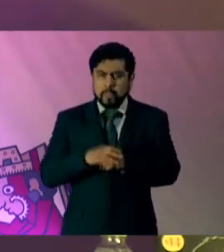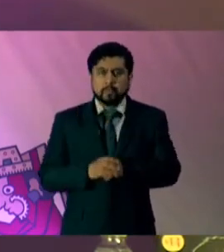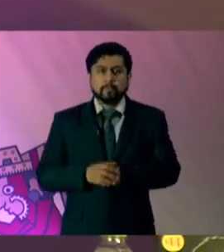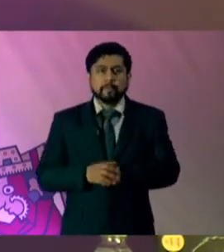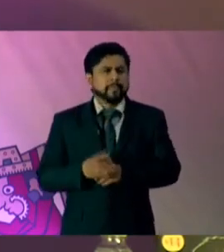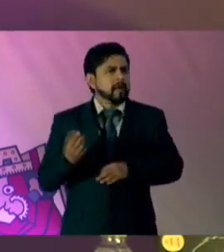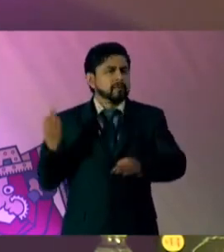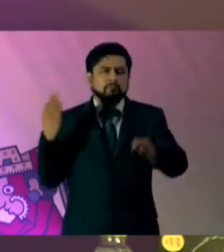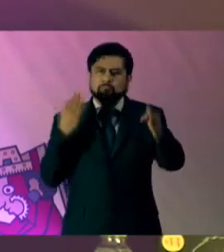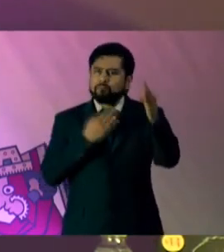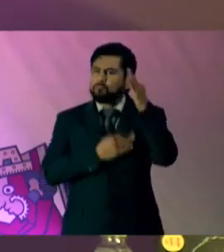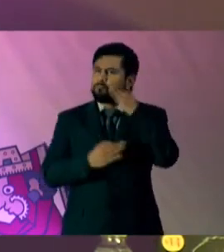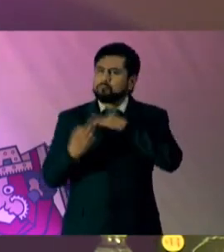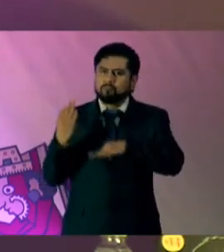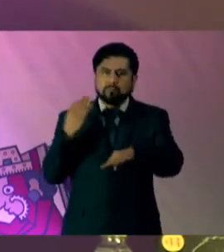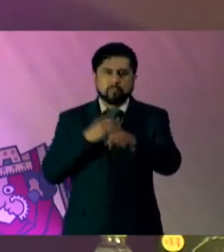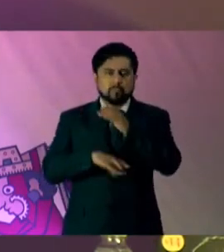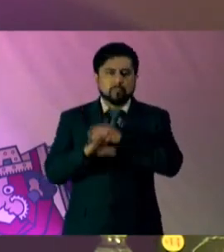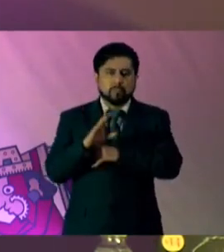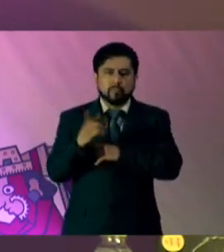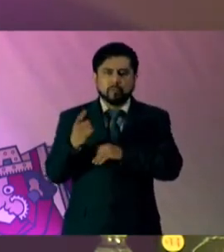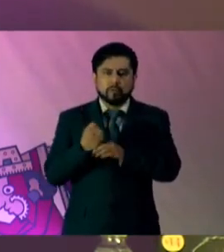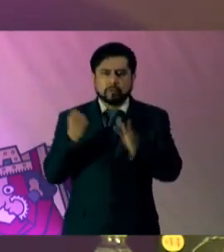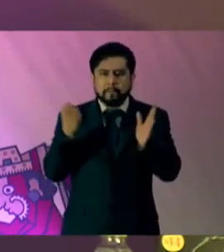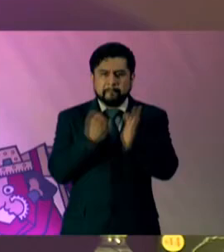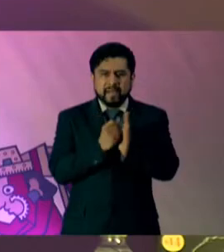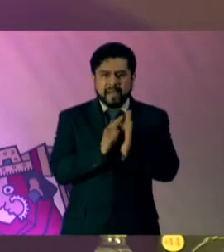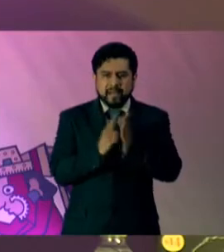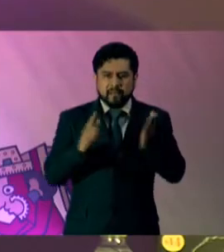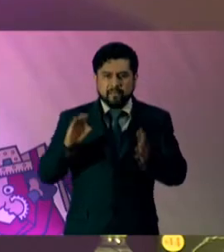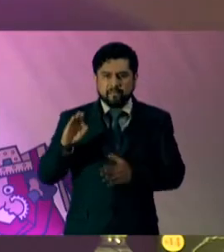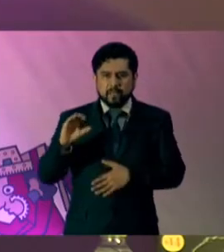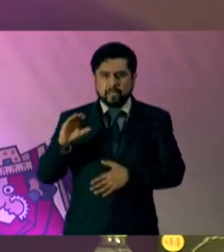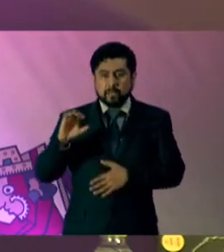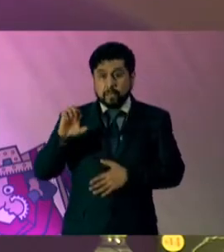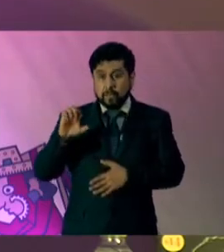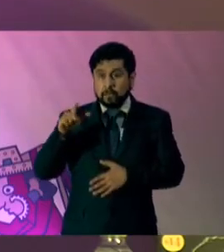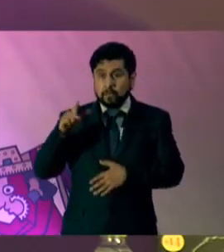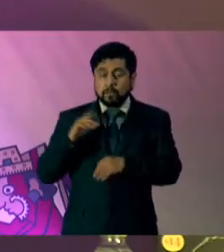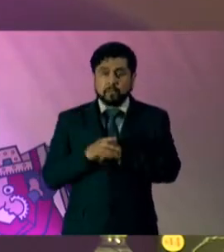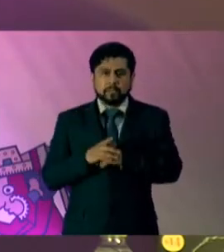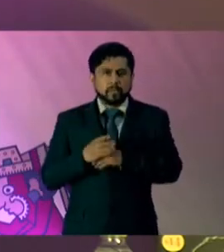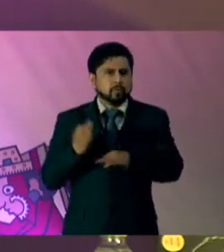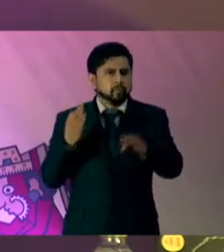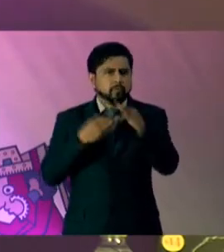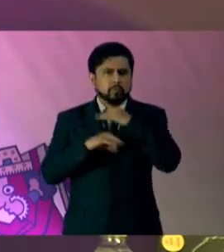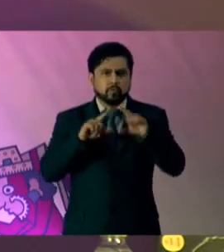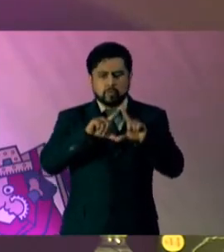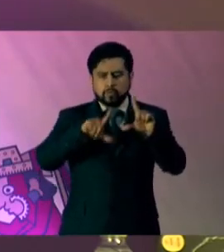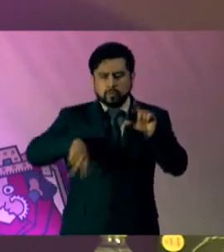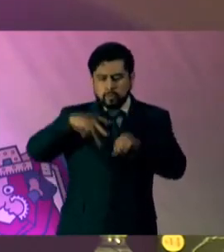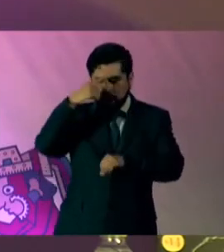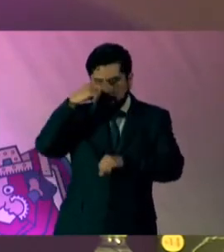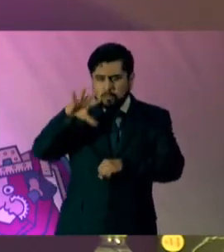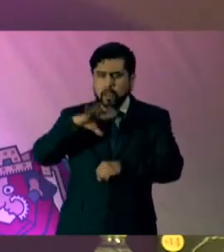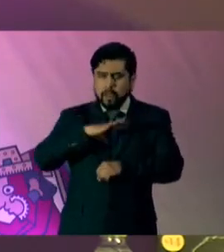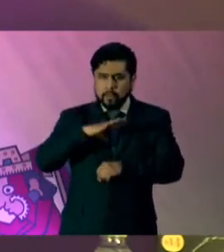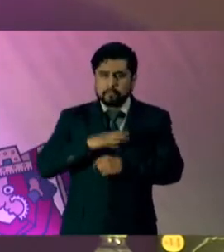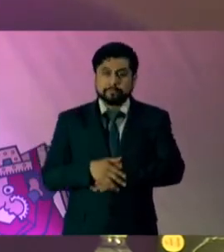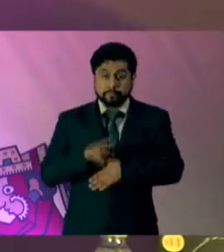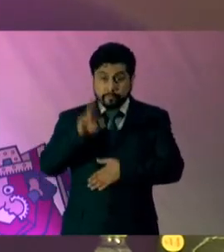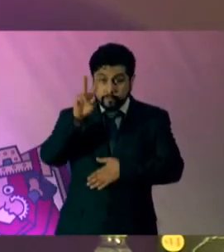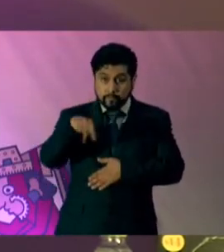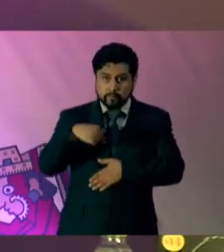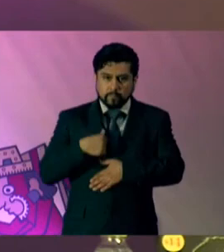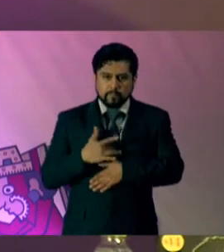todos lados el fondo de cultura tiene una distribución ejemplar en toda la república y de verdad que